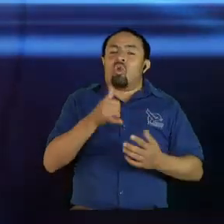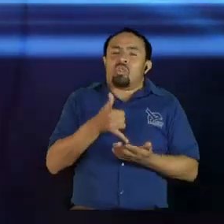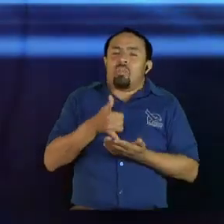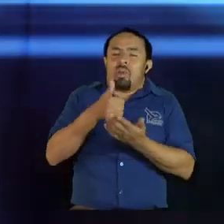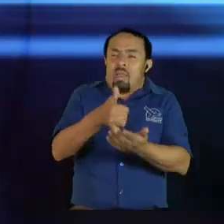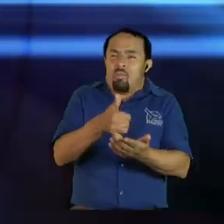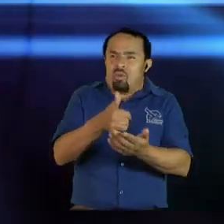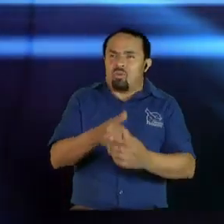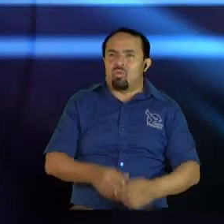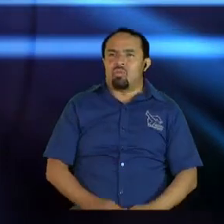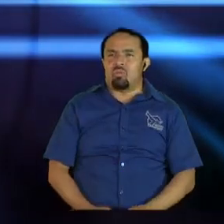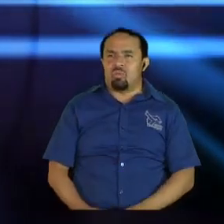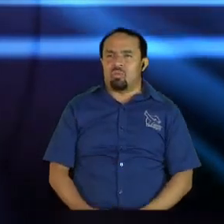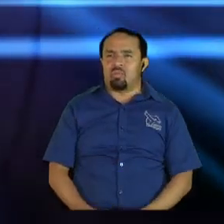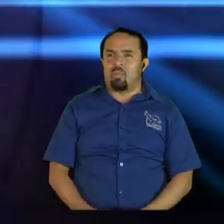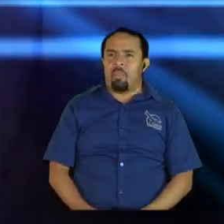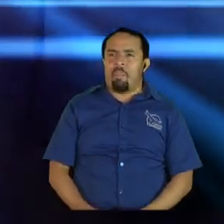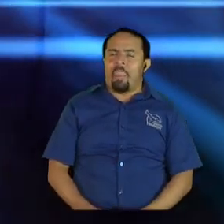puro corazón.